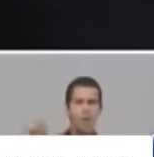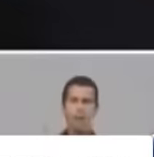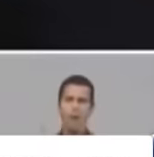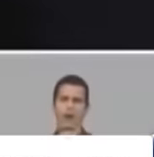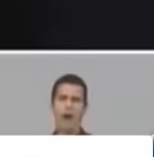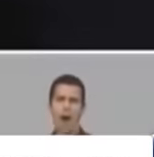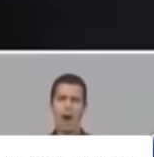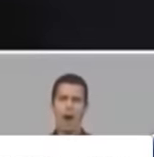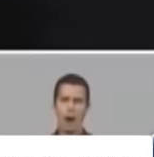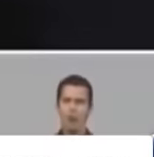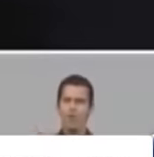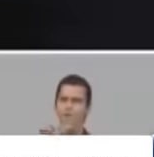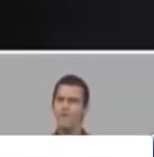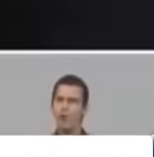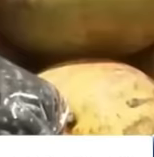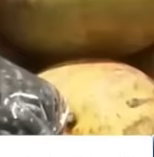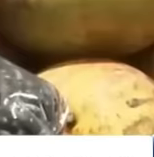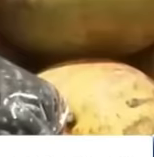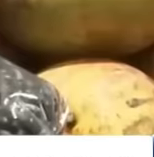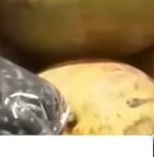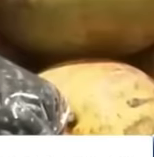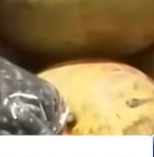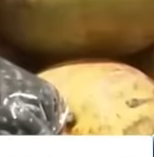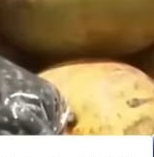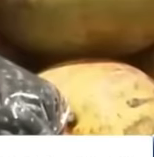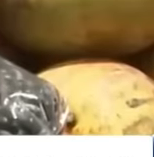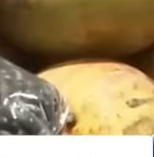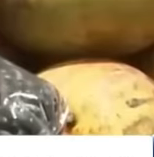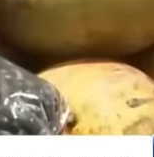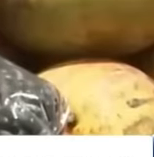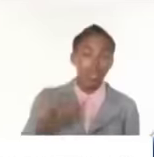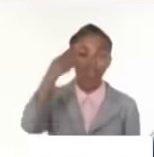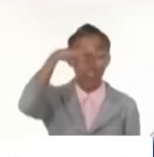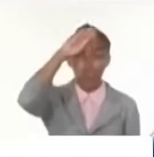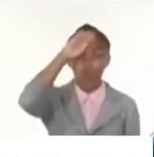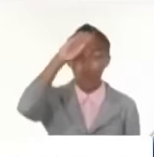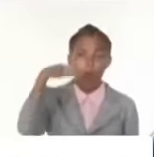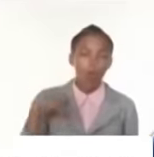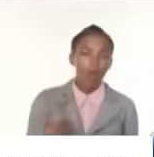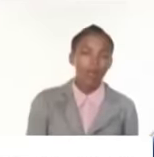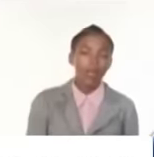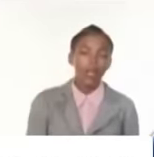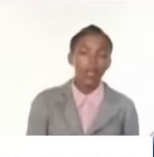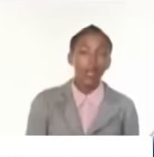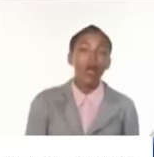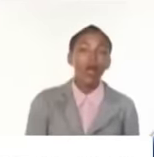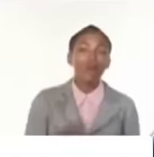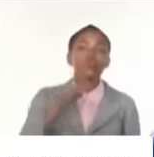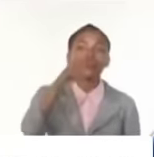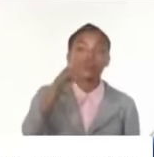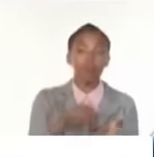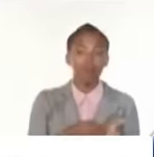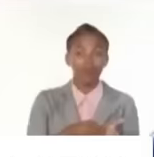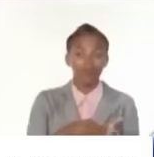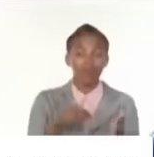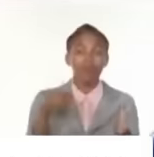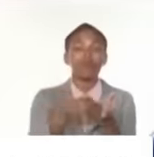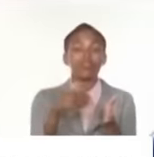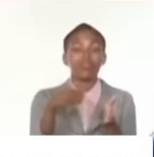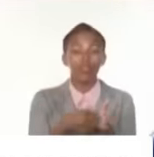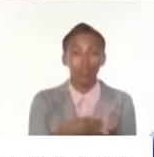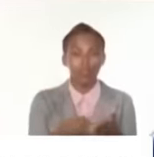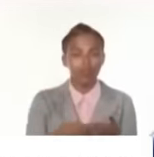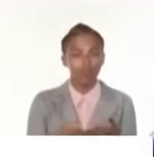pandemia desencadenaron la peor inflación en la historia de Cuba. Se estiman que unos 2.000 millones de dólares